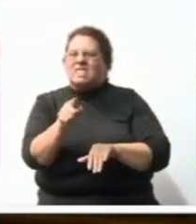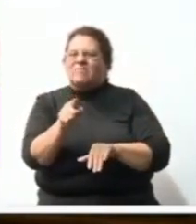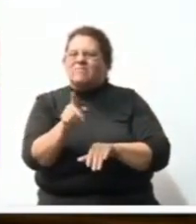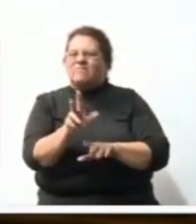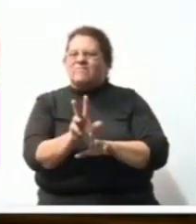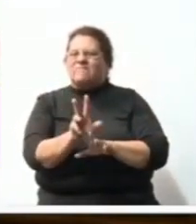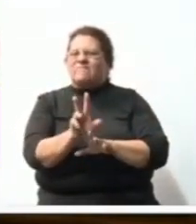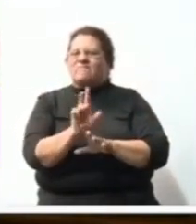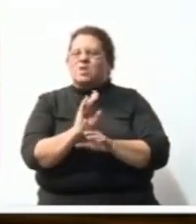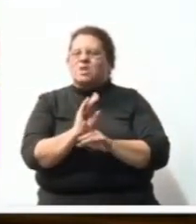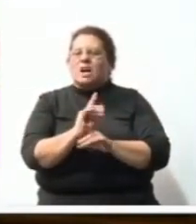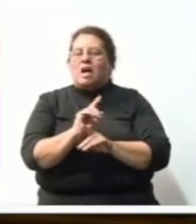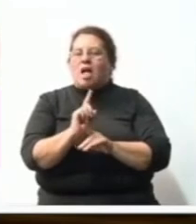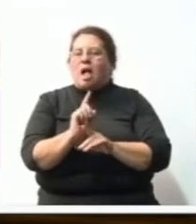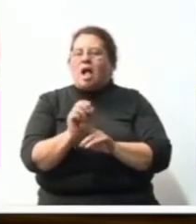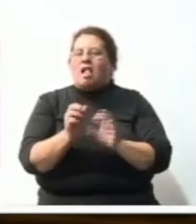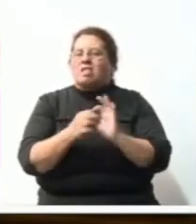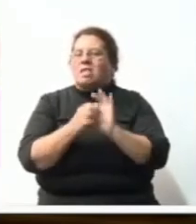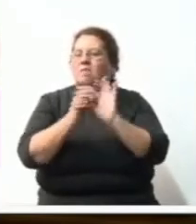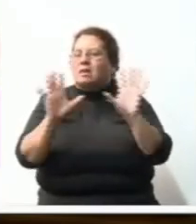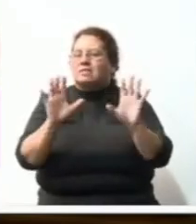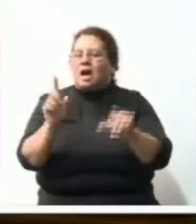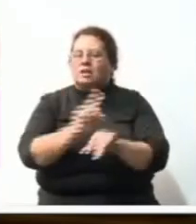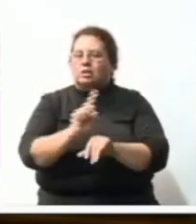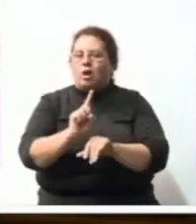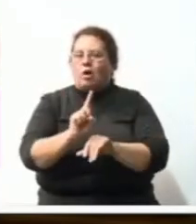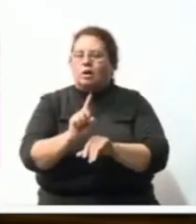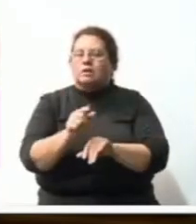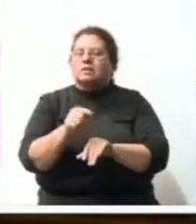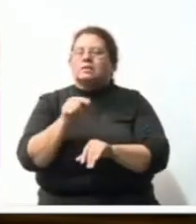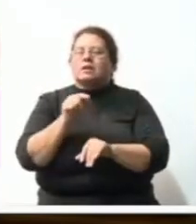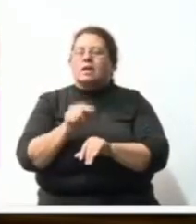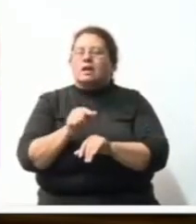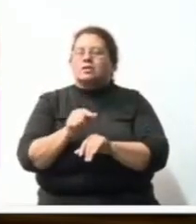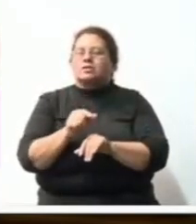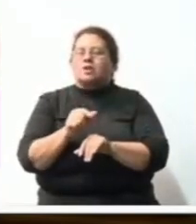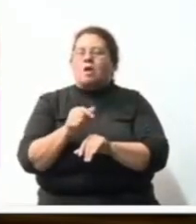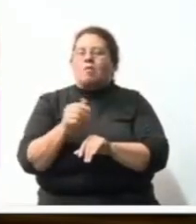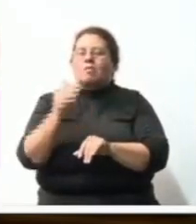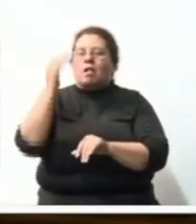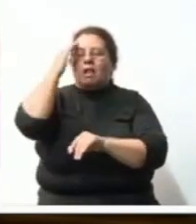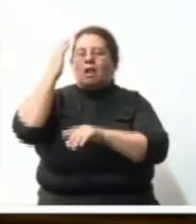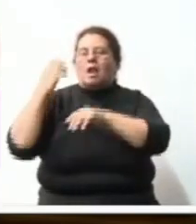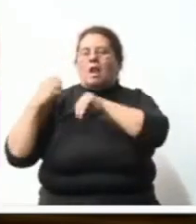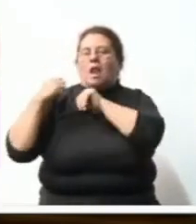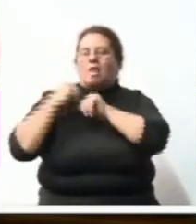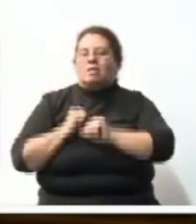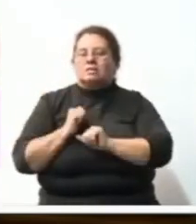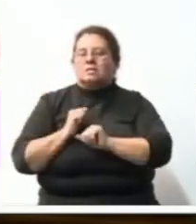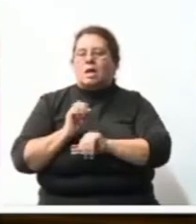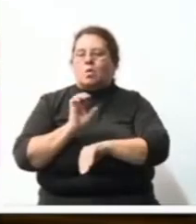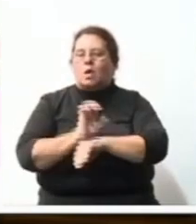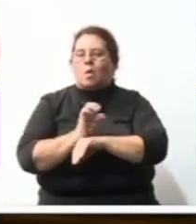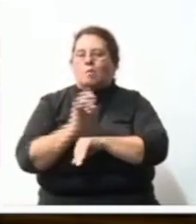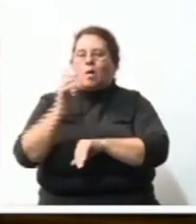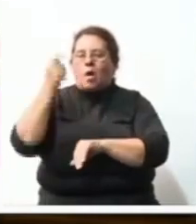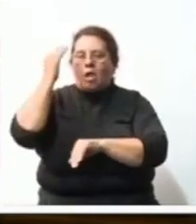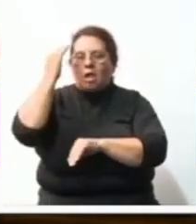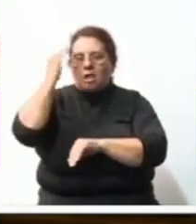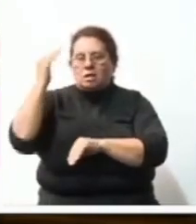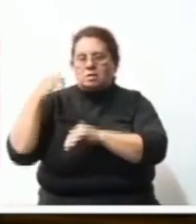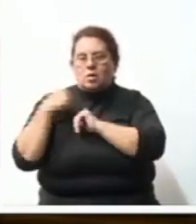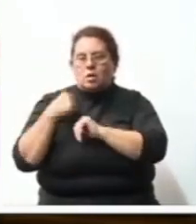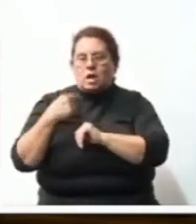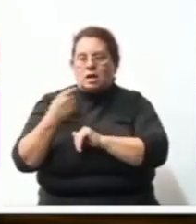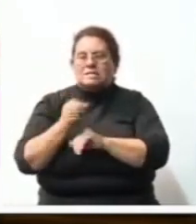no son la libertad son La dictadura y sepan bien que nosotros nosotras